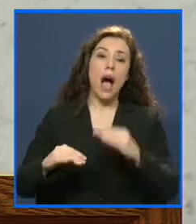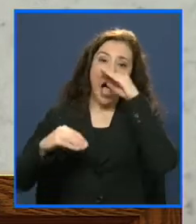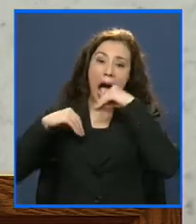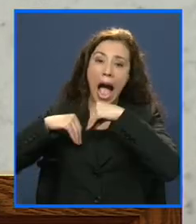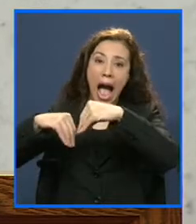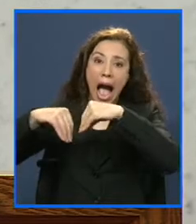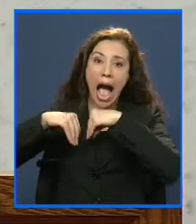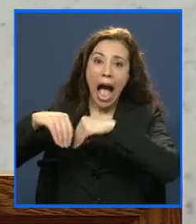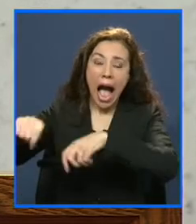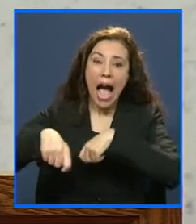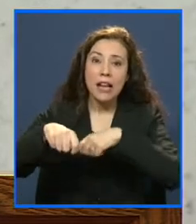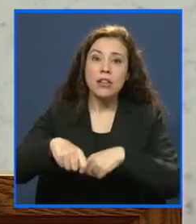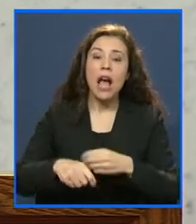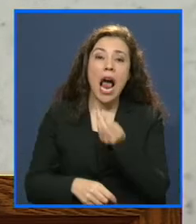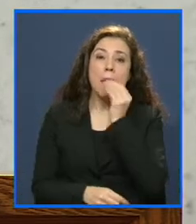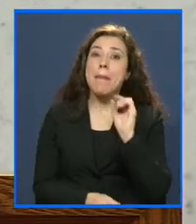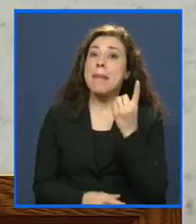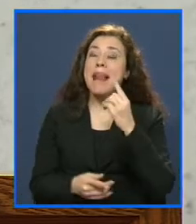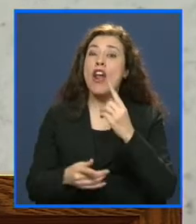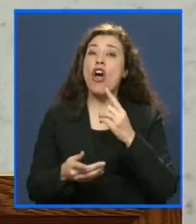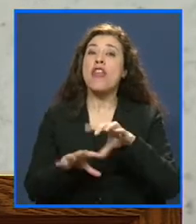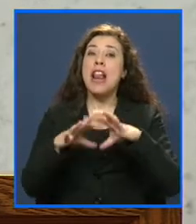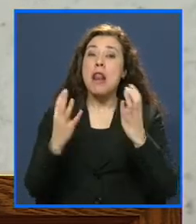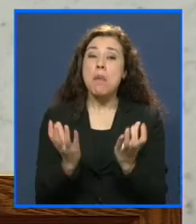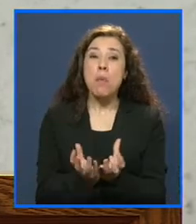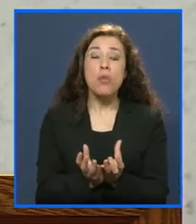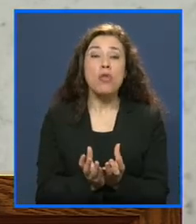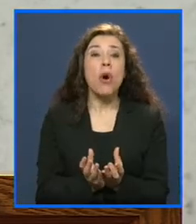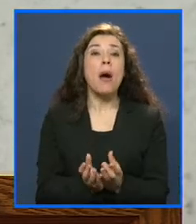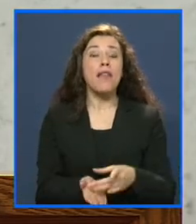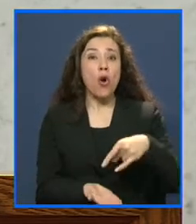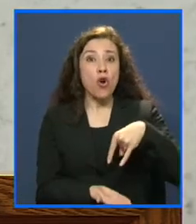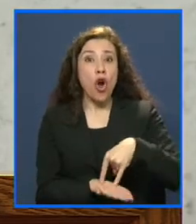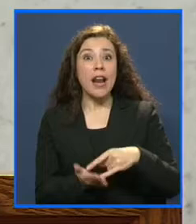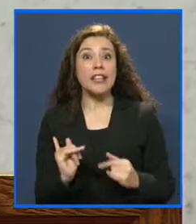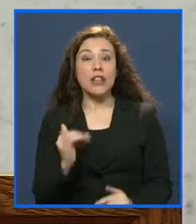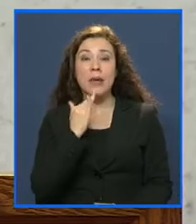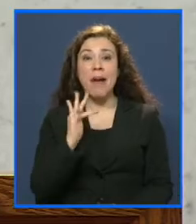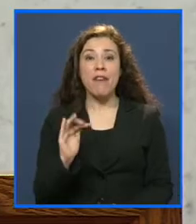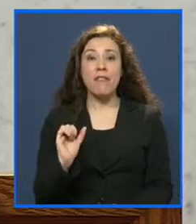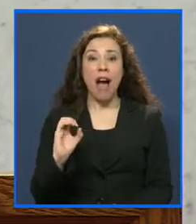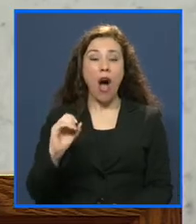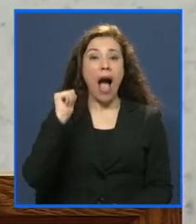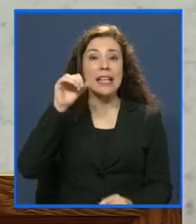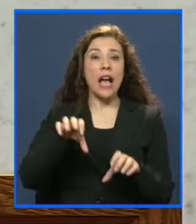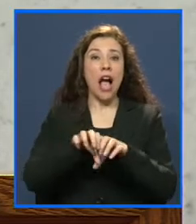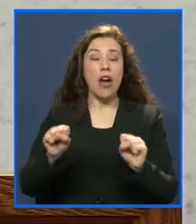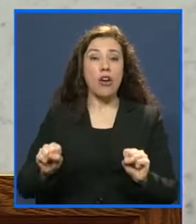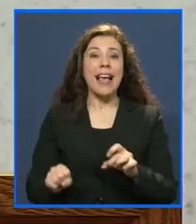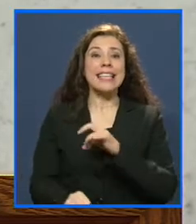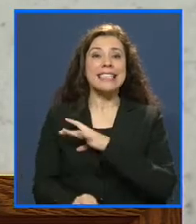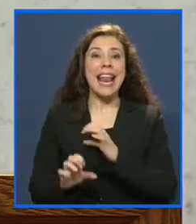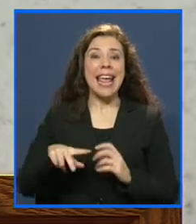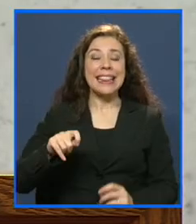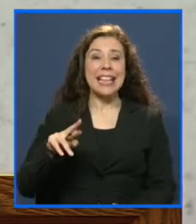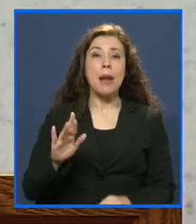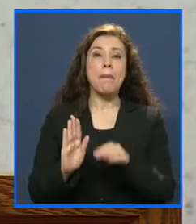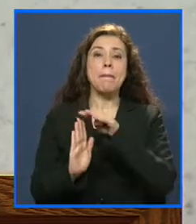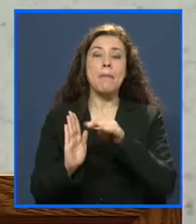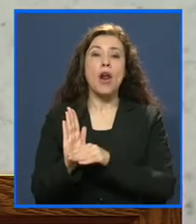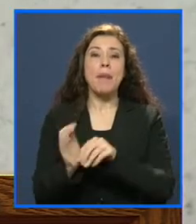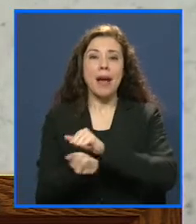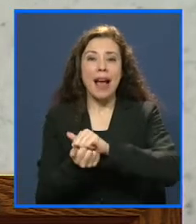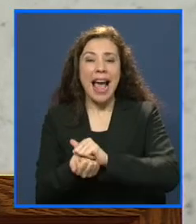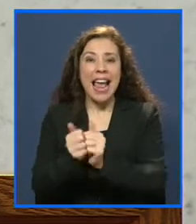el primero en el mundo en tu parlamento nacional de la fao ayer acordamos con chilenter un programa de reciclaje